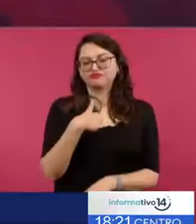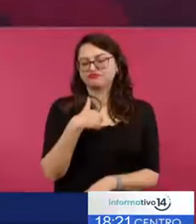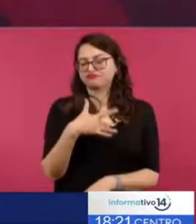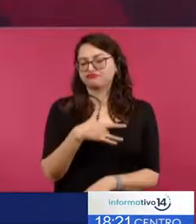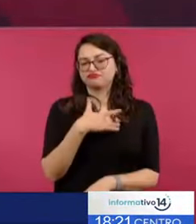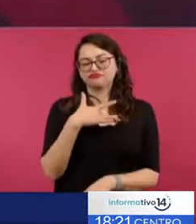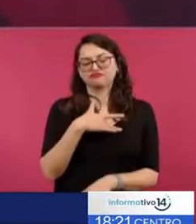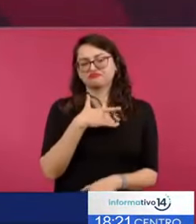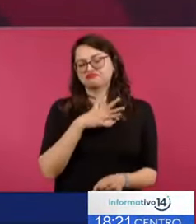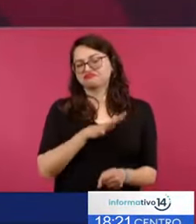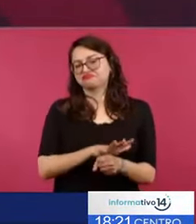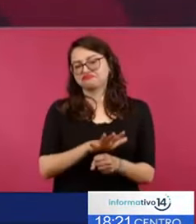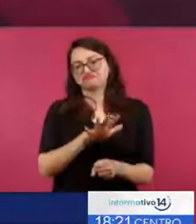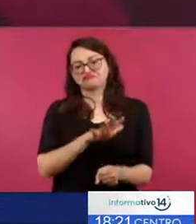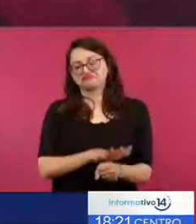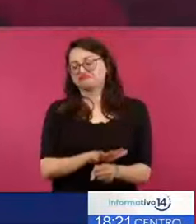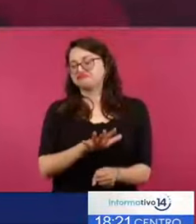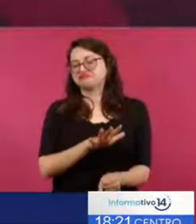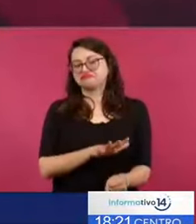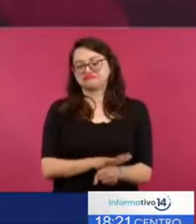satisfecho porque